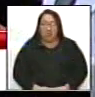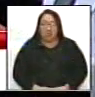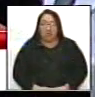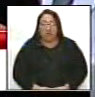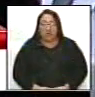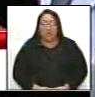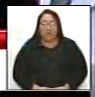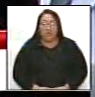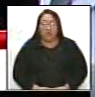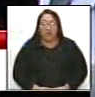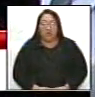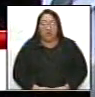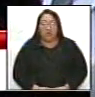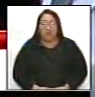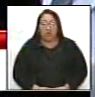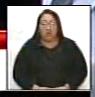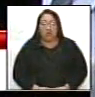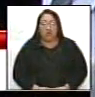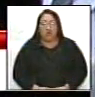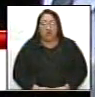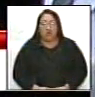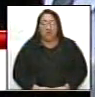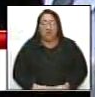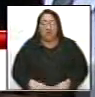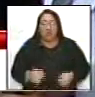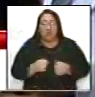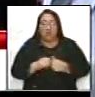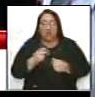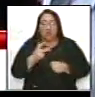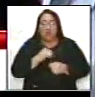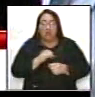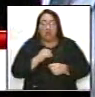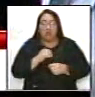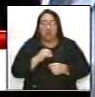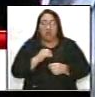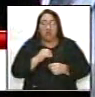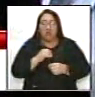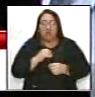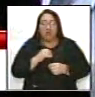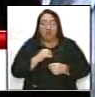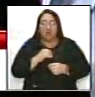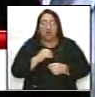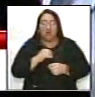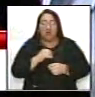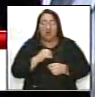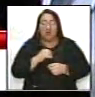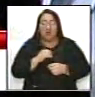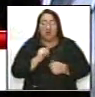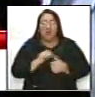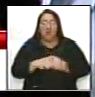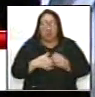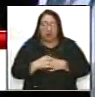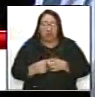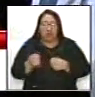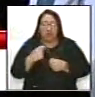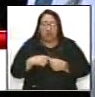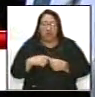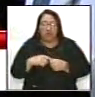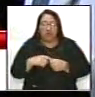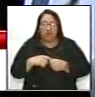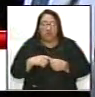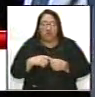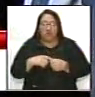alternativa y especial de las tres instituciones de las Fuerzas Armadas y la Policía Nacional pertenezcan también a la carrera